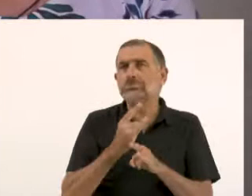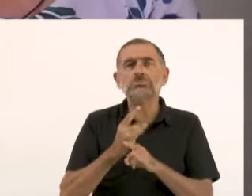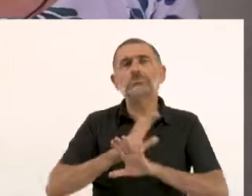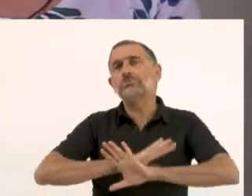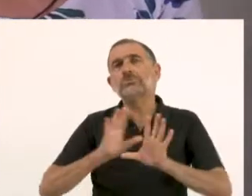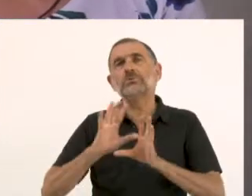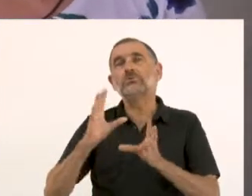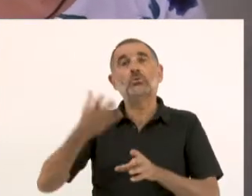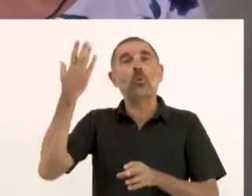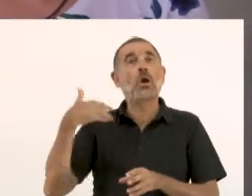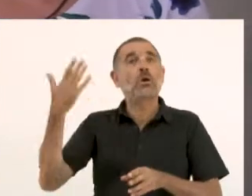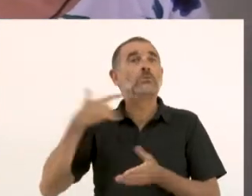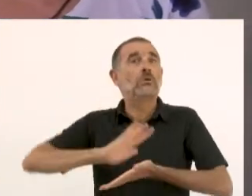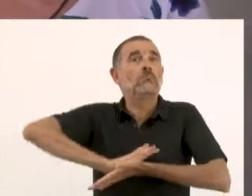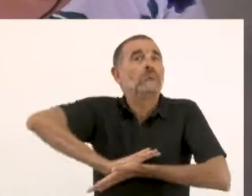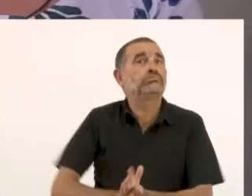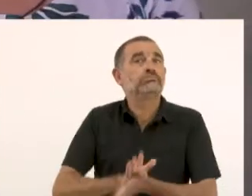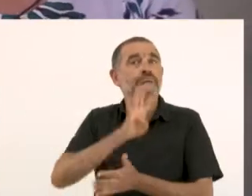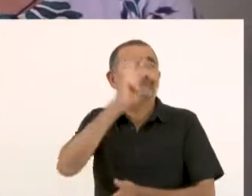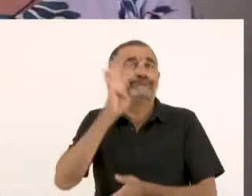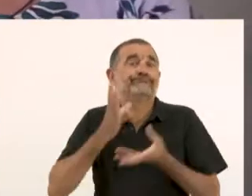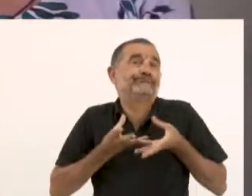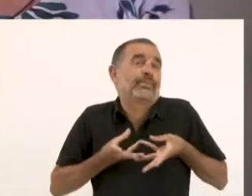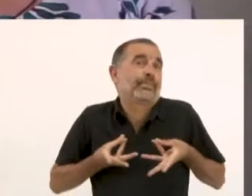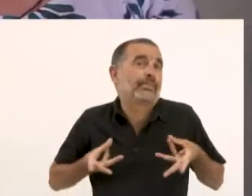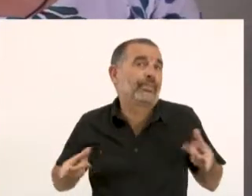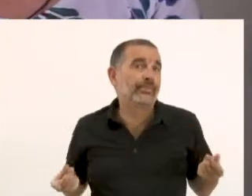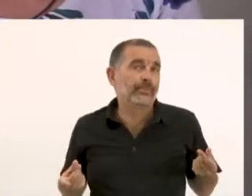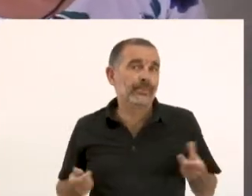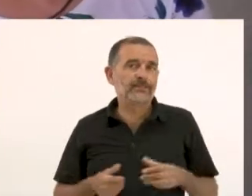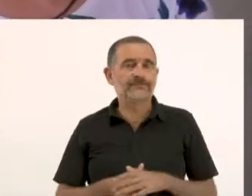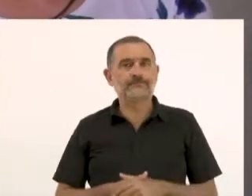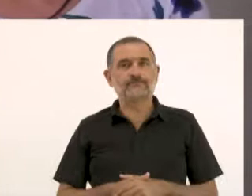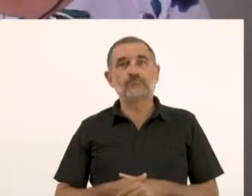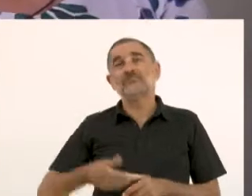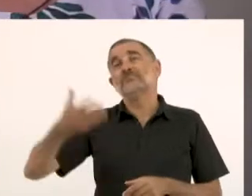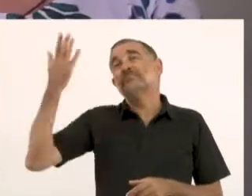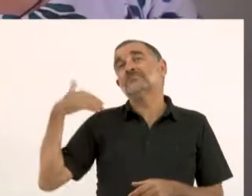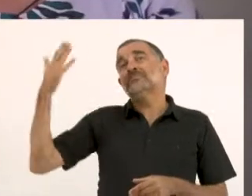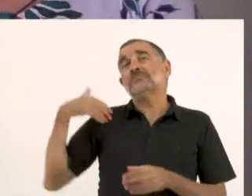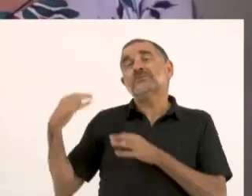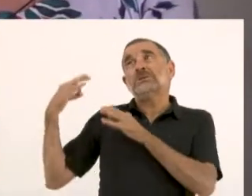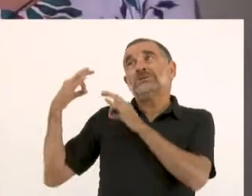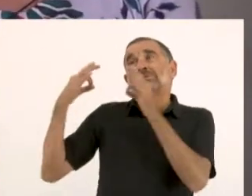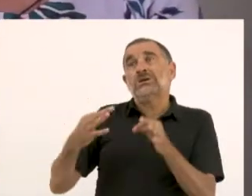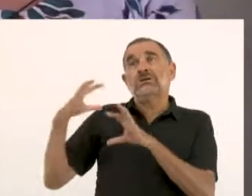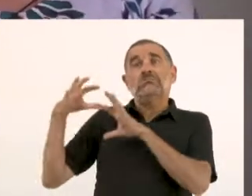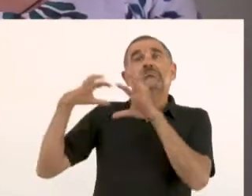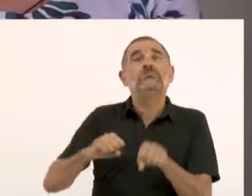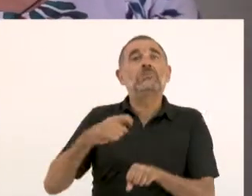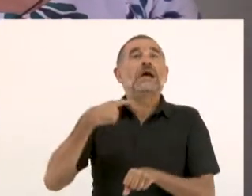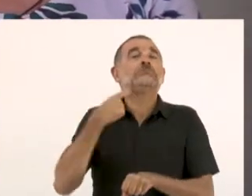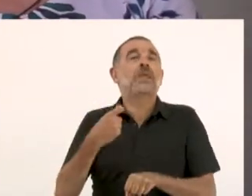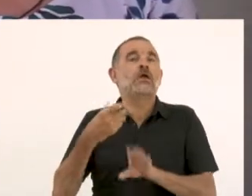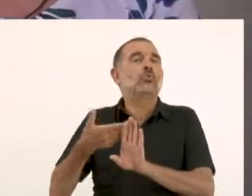sí, allá en el pasado remoto, y su antigüedad es a la llegada del español, pero, claro, nosotros